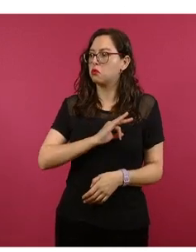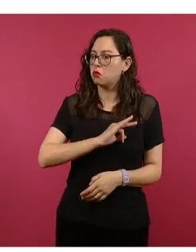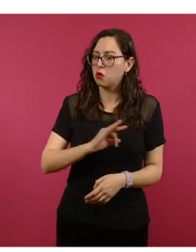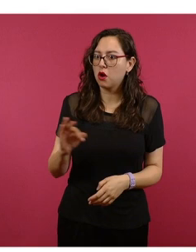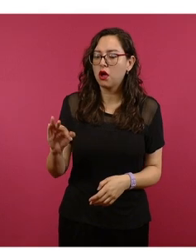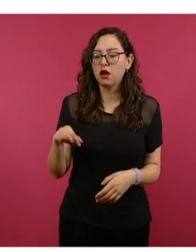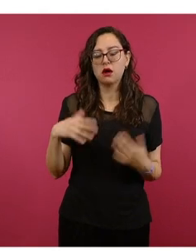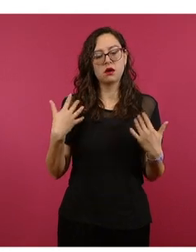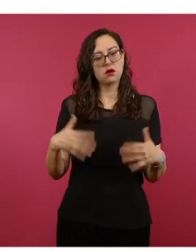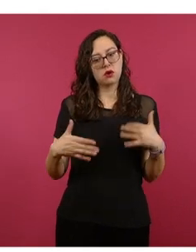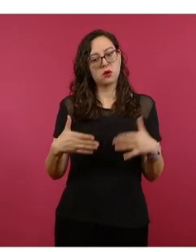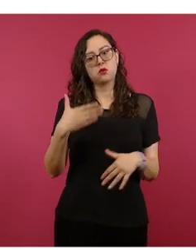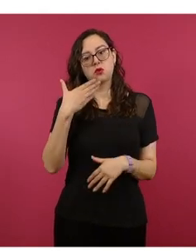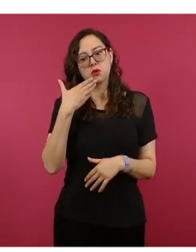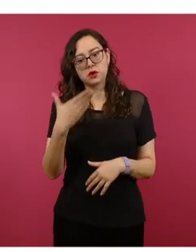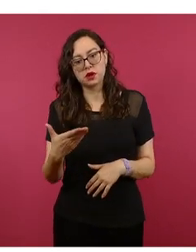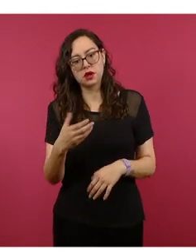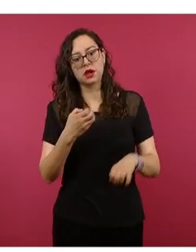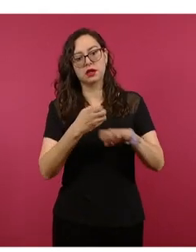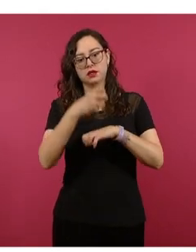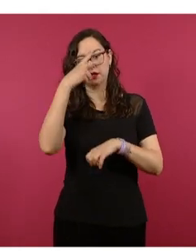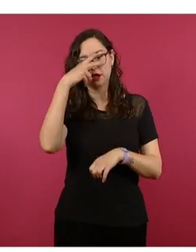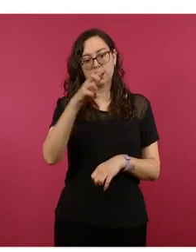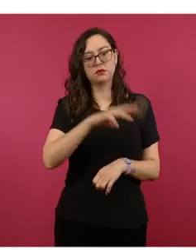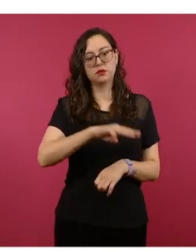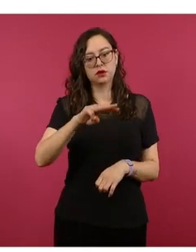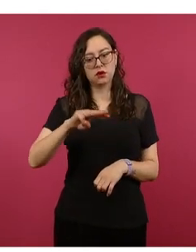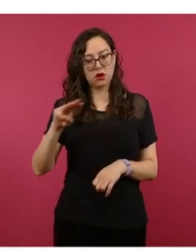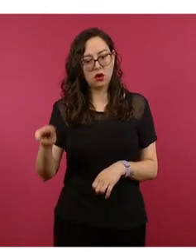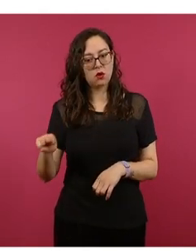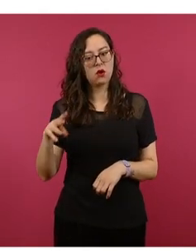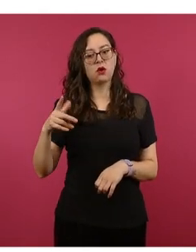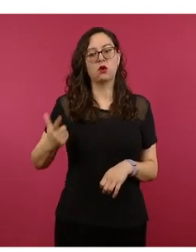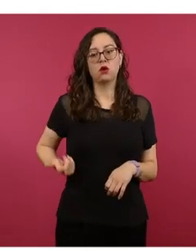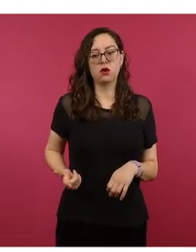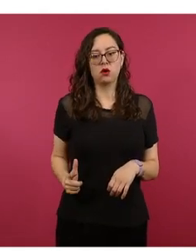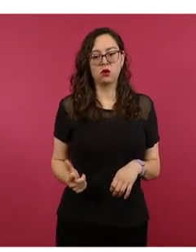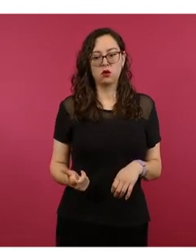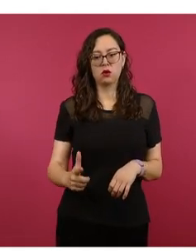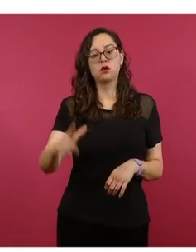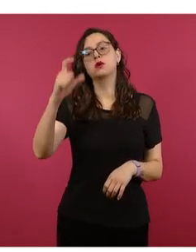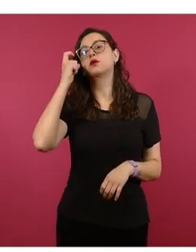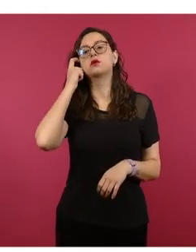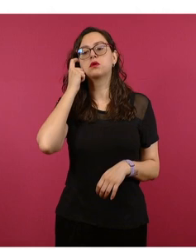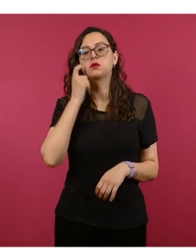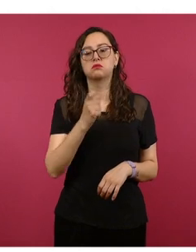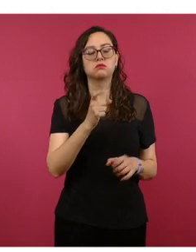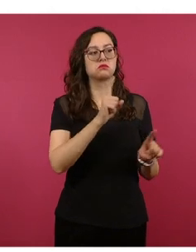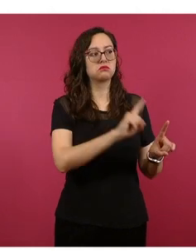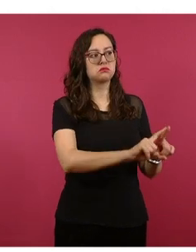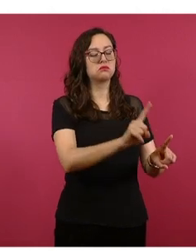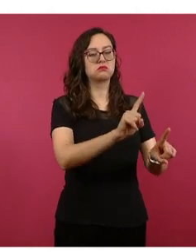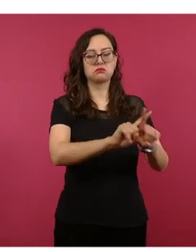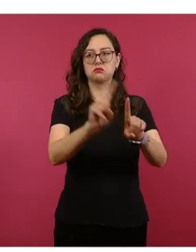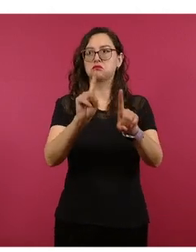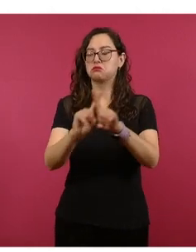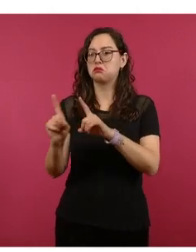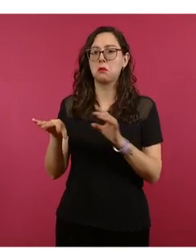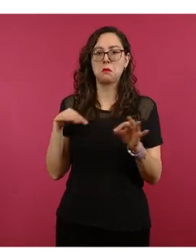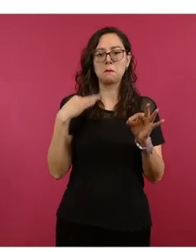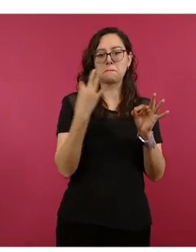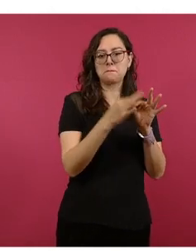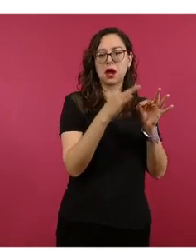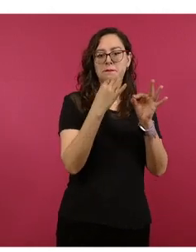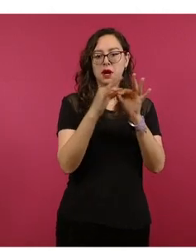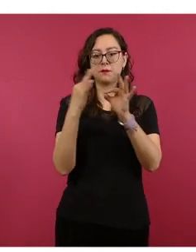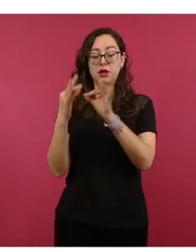por debajo. Encontramos casos similares en Estado de México, Michoacán, Guanajuato, Guerrero, entre otros. Y en el caso del gas